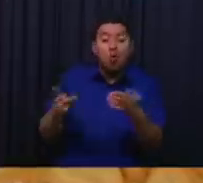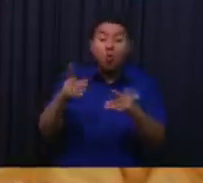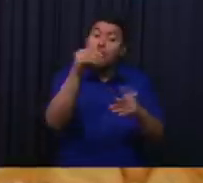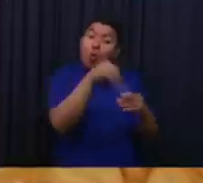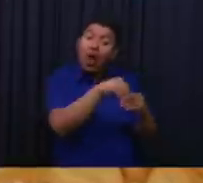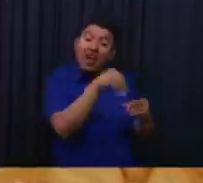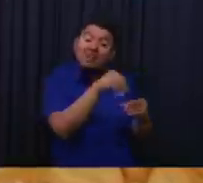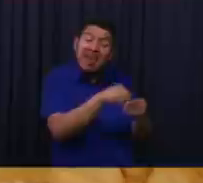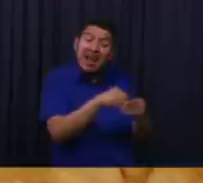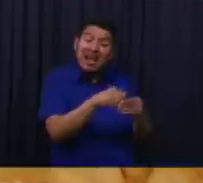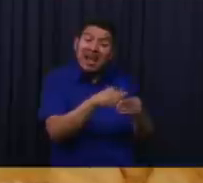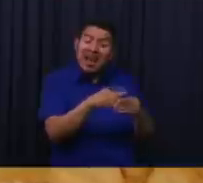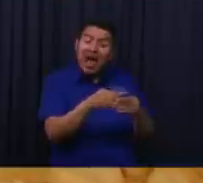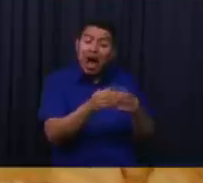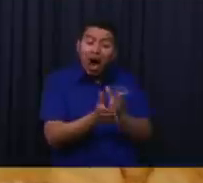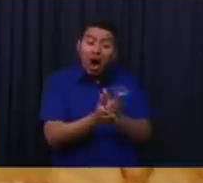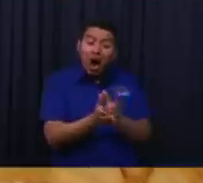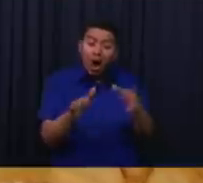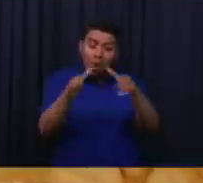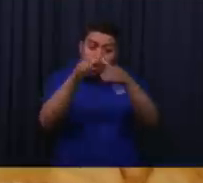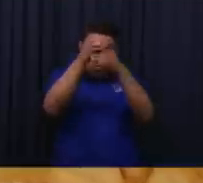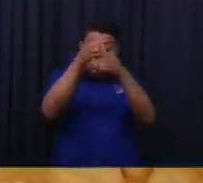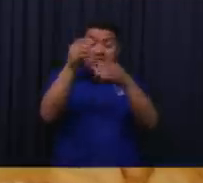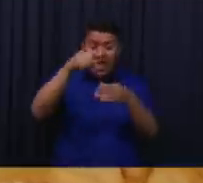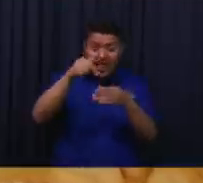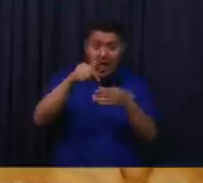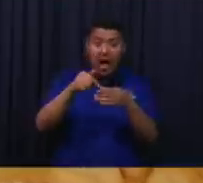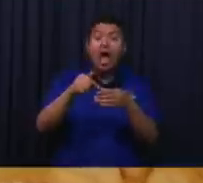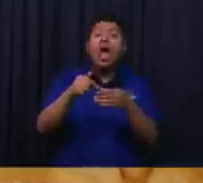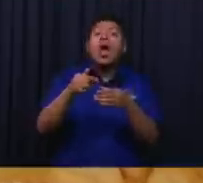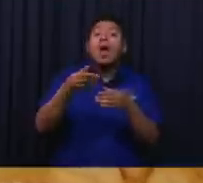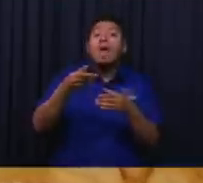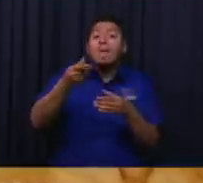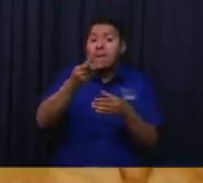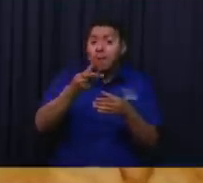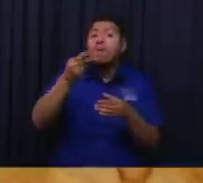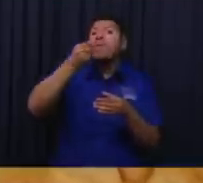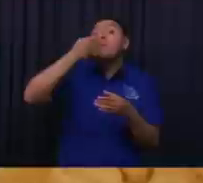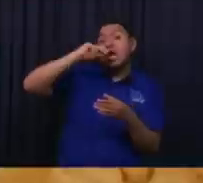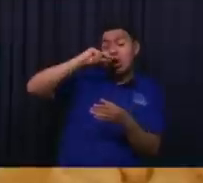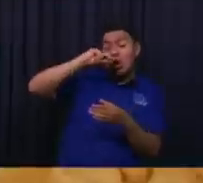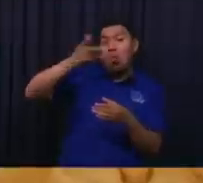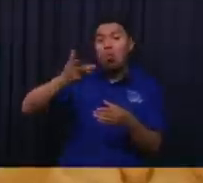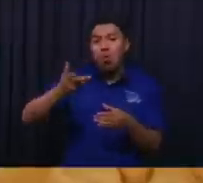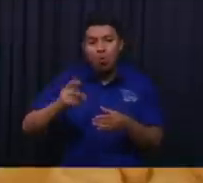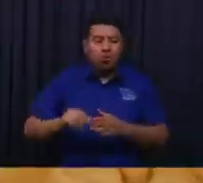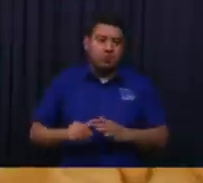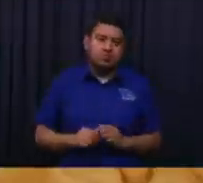contiene el vino y qué realiza eso en el sistema circulatorio,